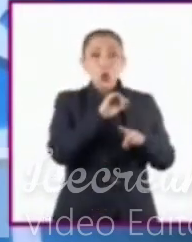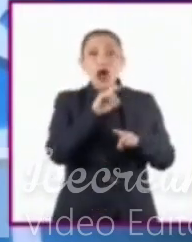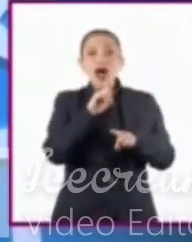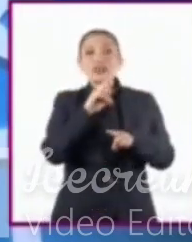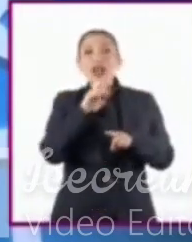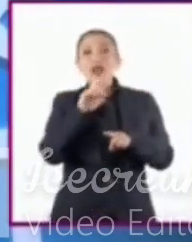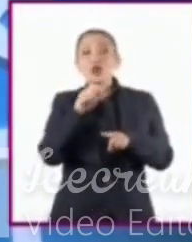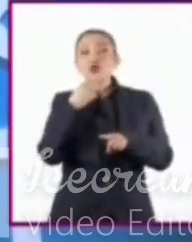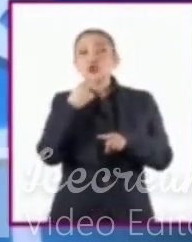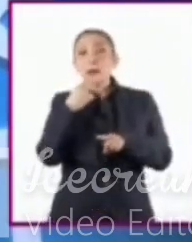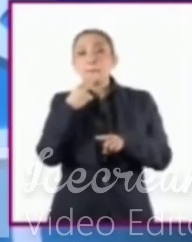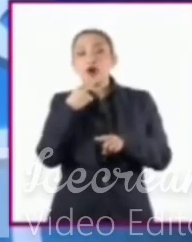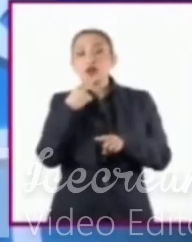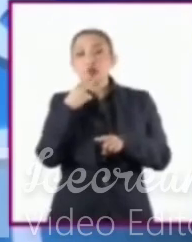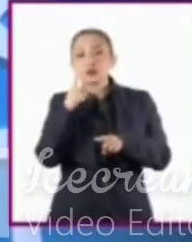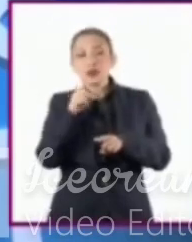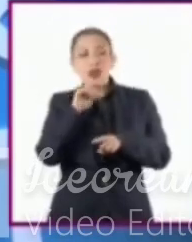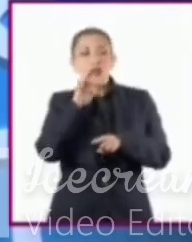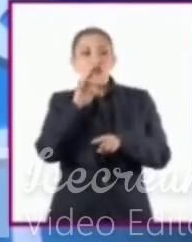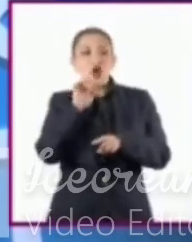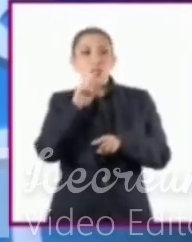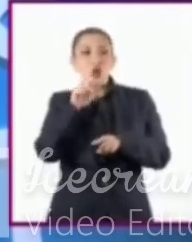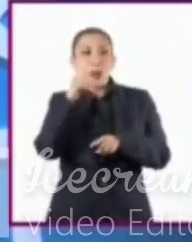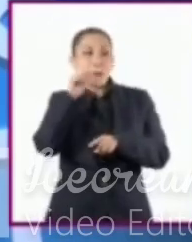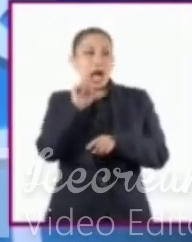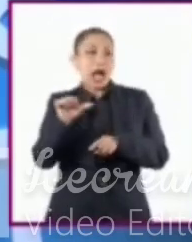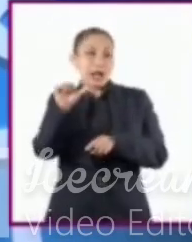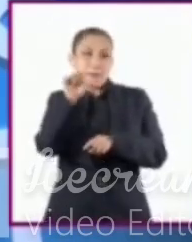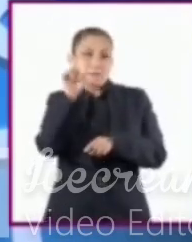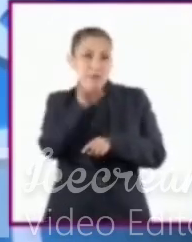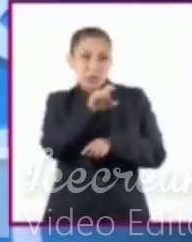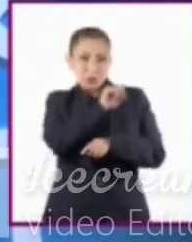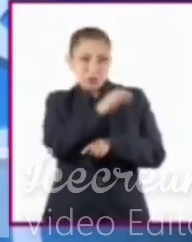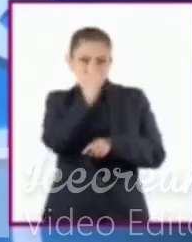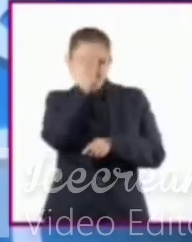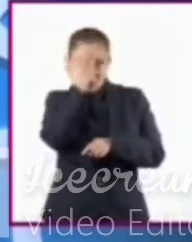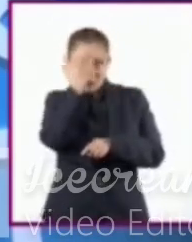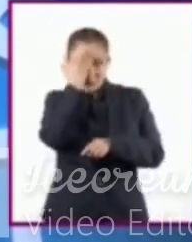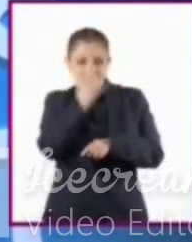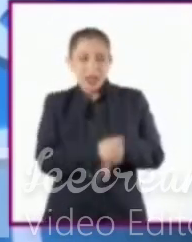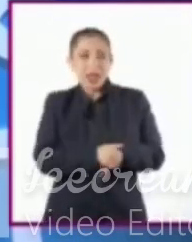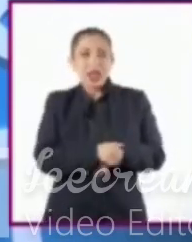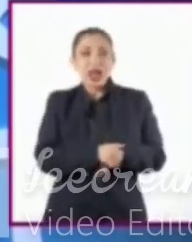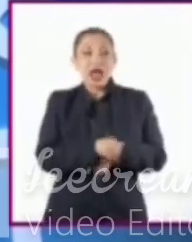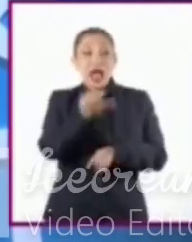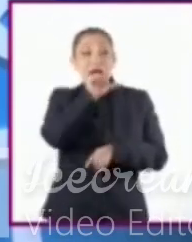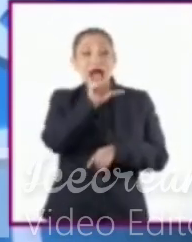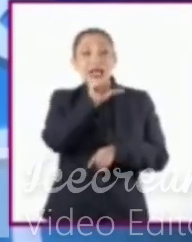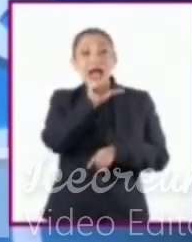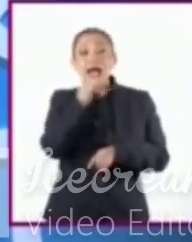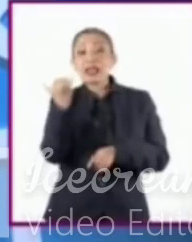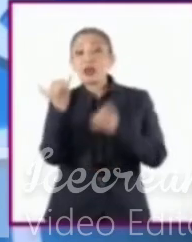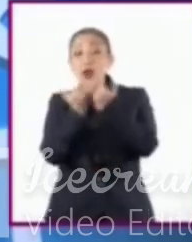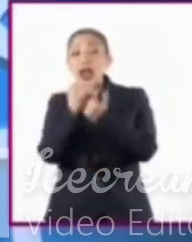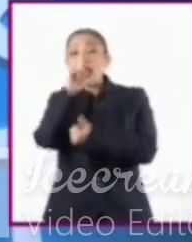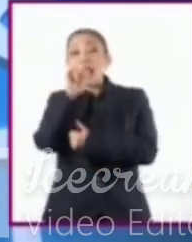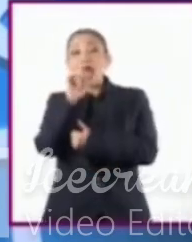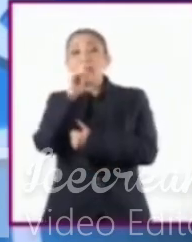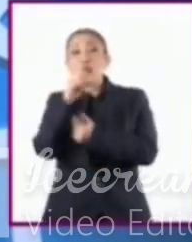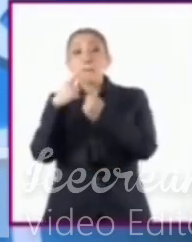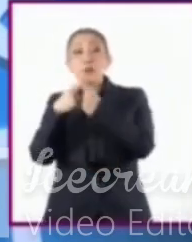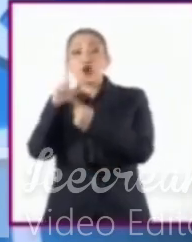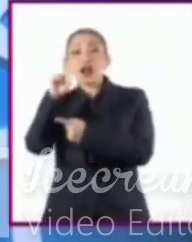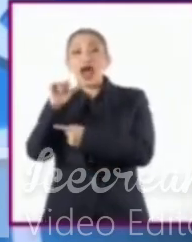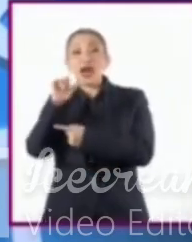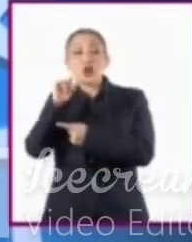la fórmula para determinar el área de un cuadrado. Recuerda que es área es igual a lado por lado